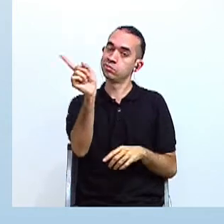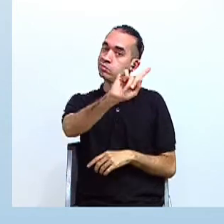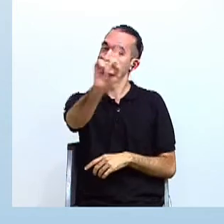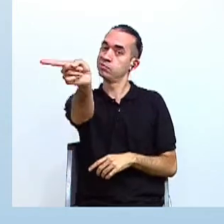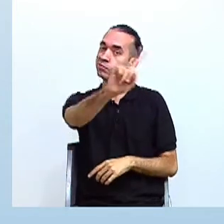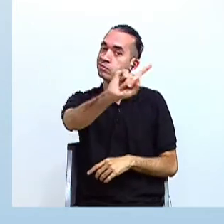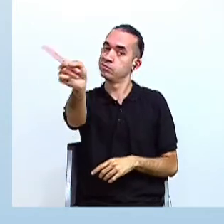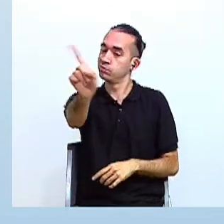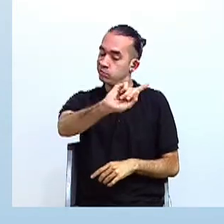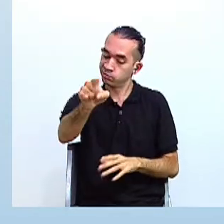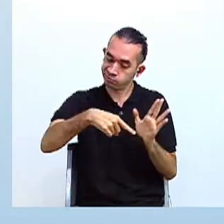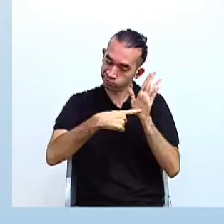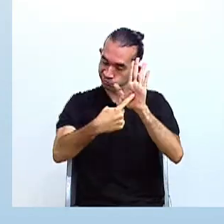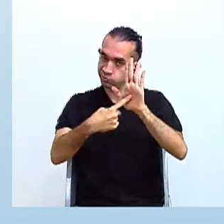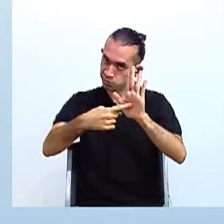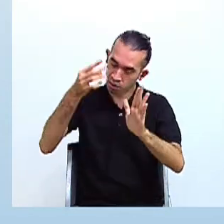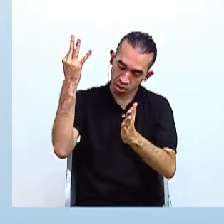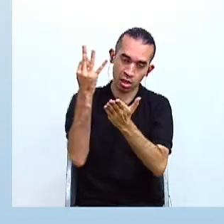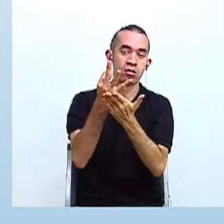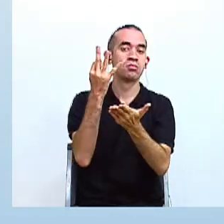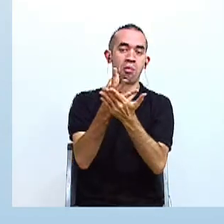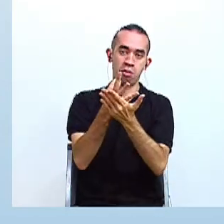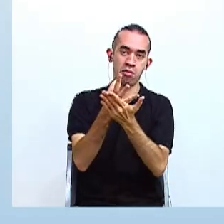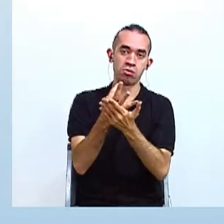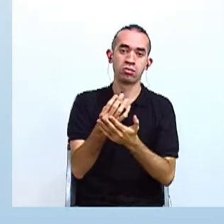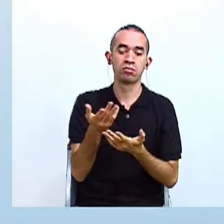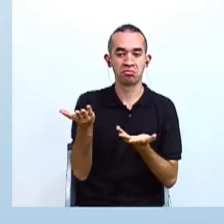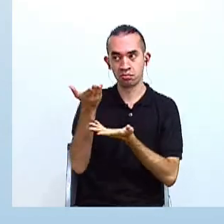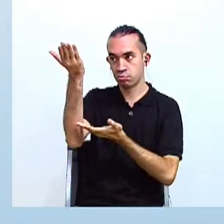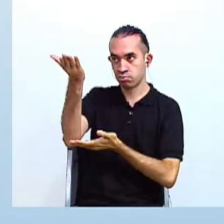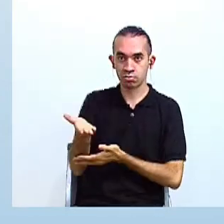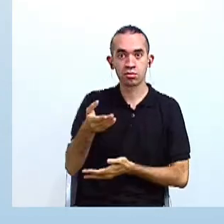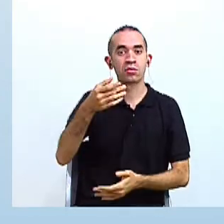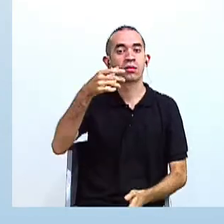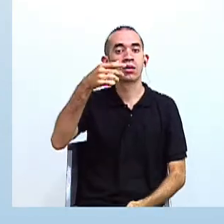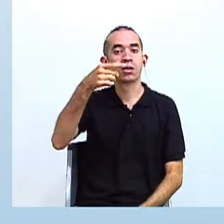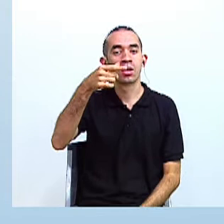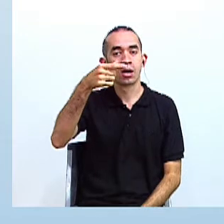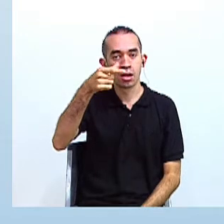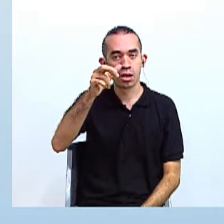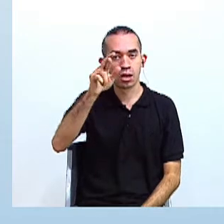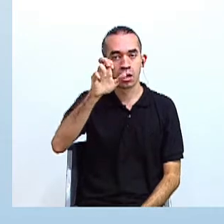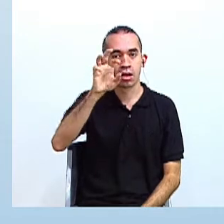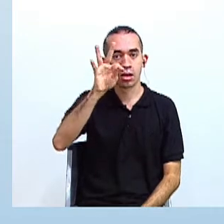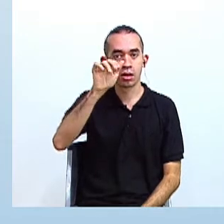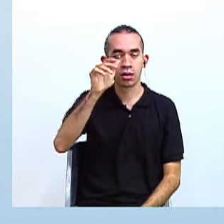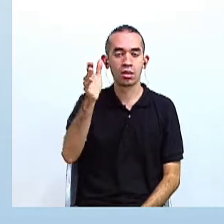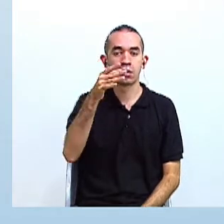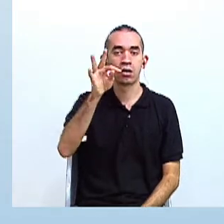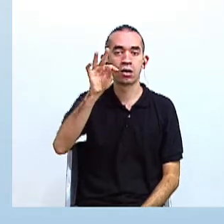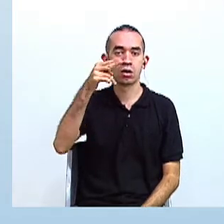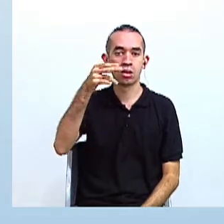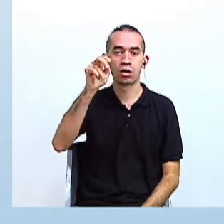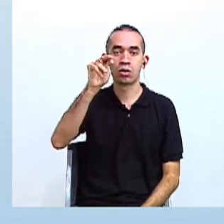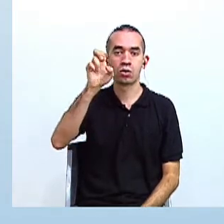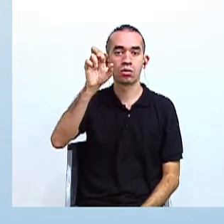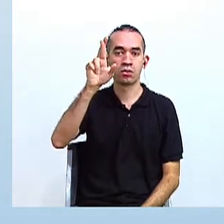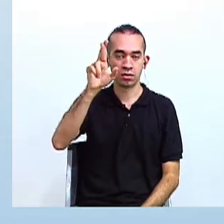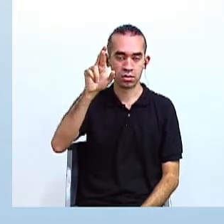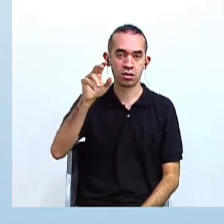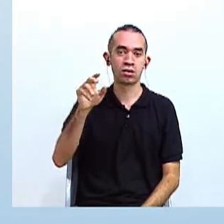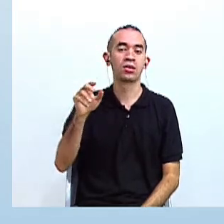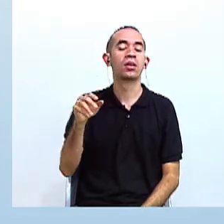eso con un gran testimonio. Quiero que conozcan a Greta Thunberg, una muchachita sueca de